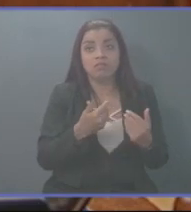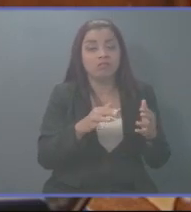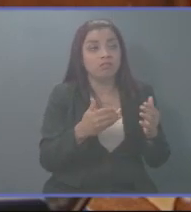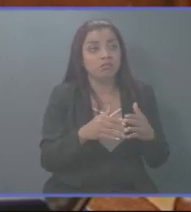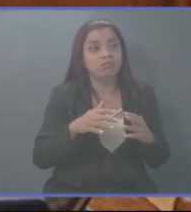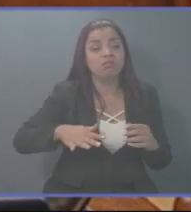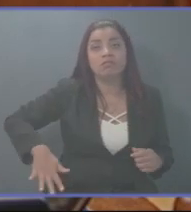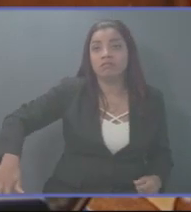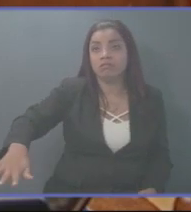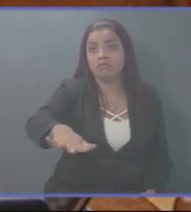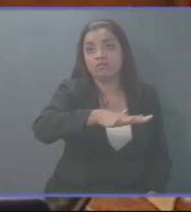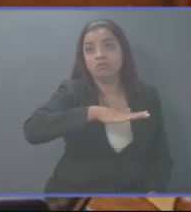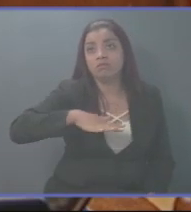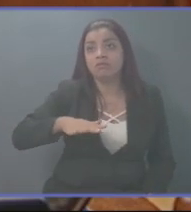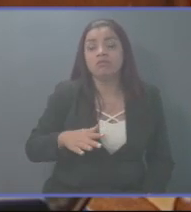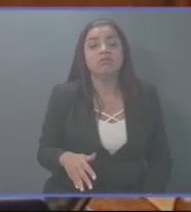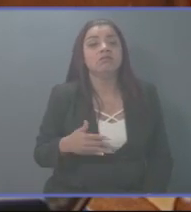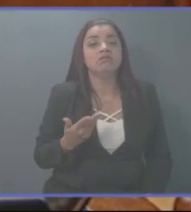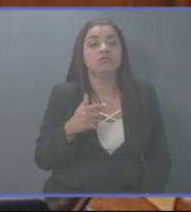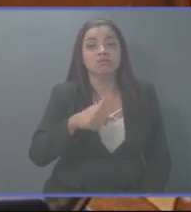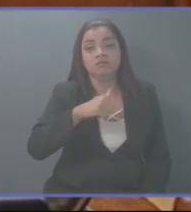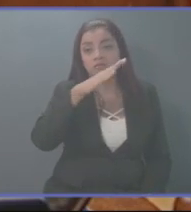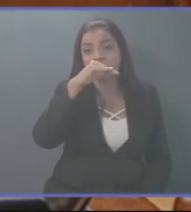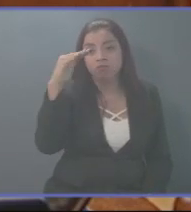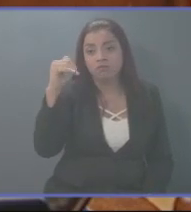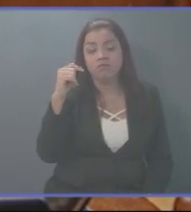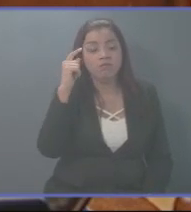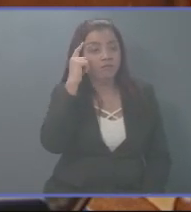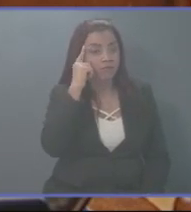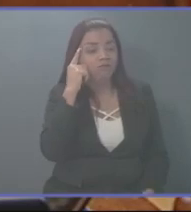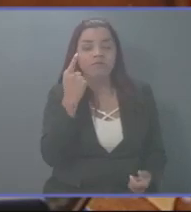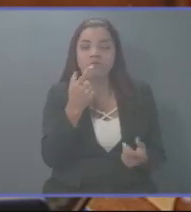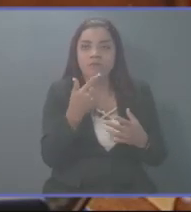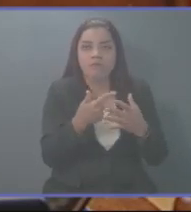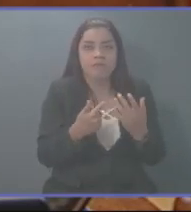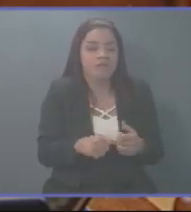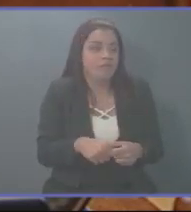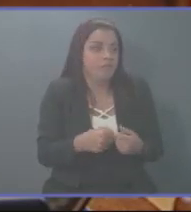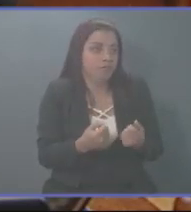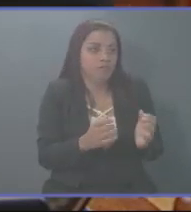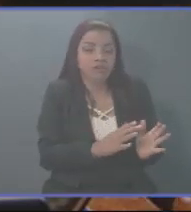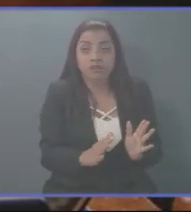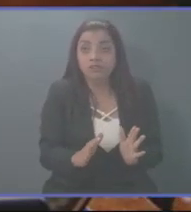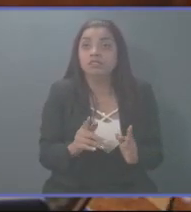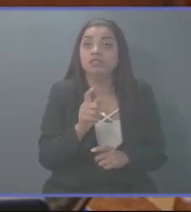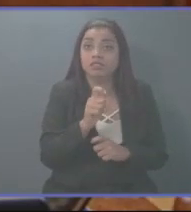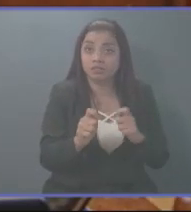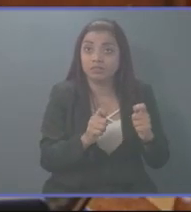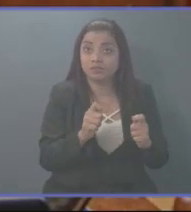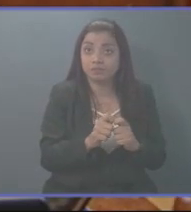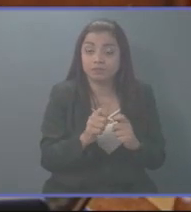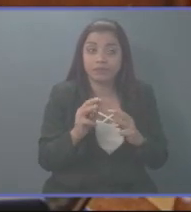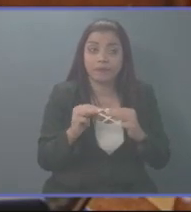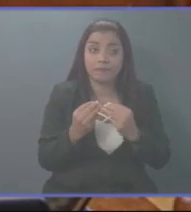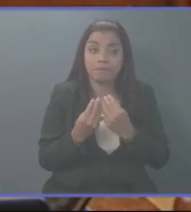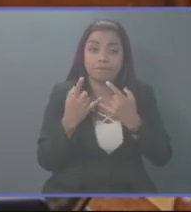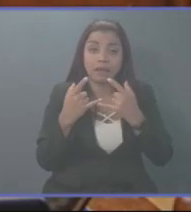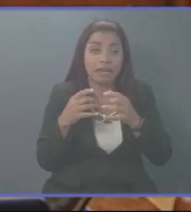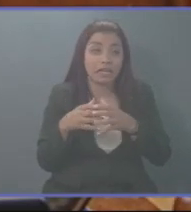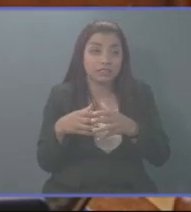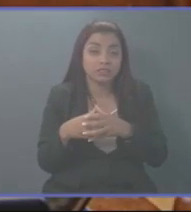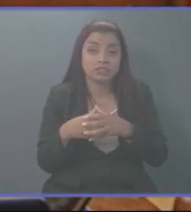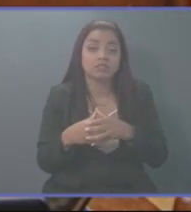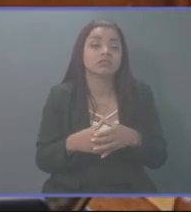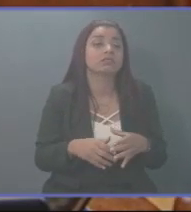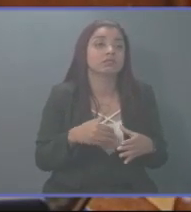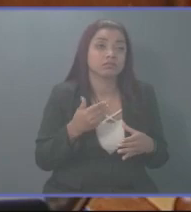zonas geográficas del país controlados por grupos de crimen organizado, concretamente las pandillas o maras, y